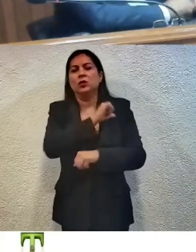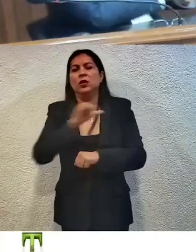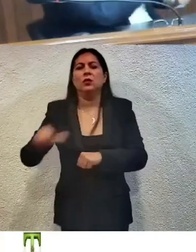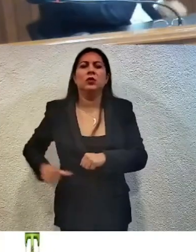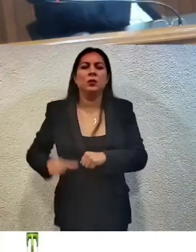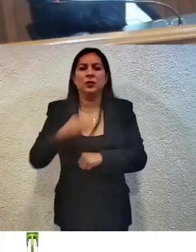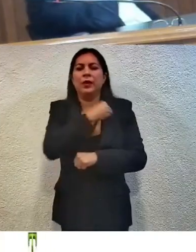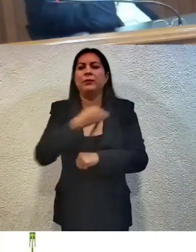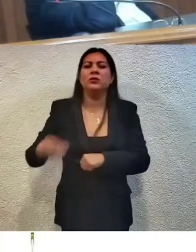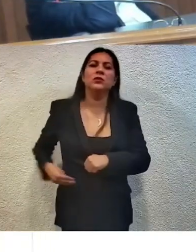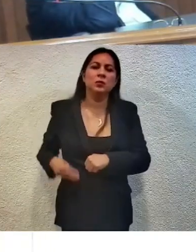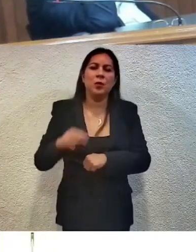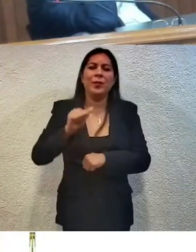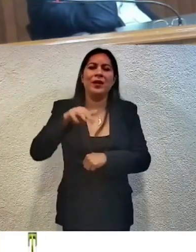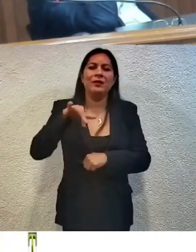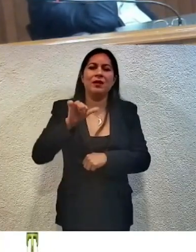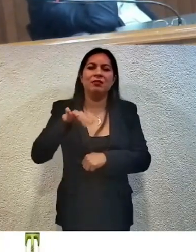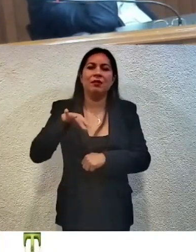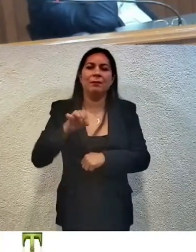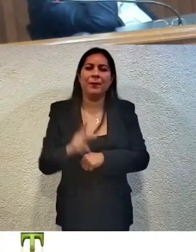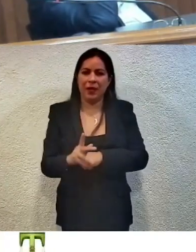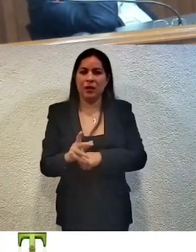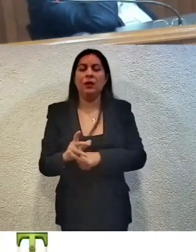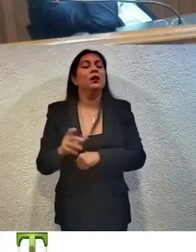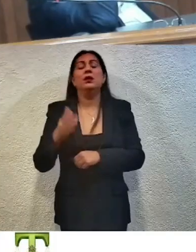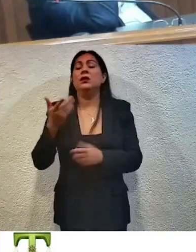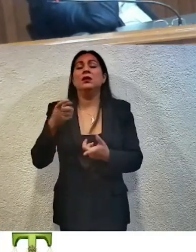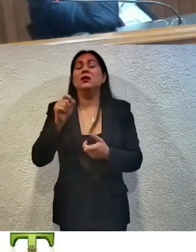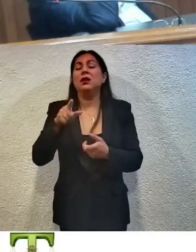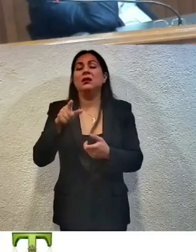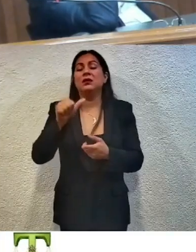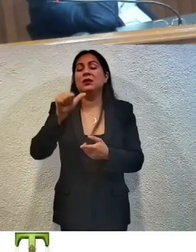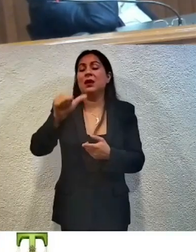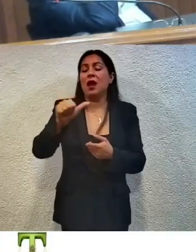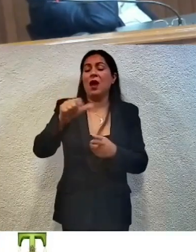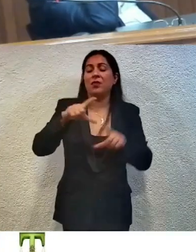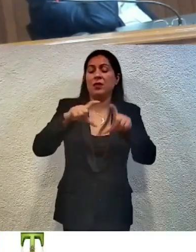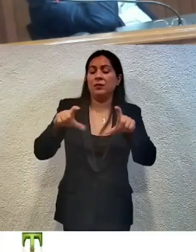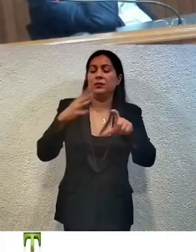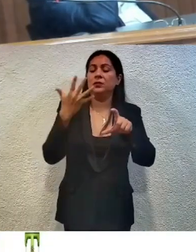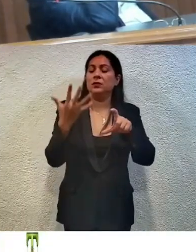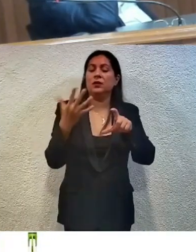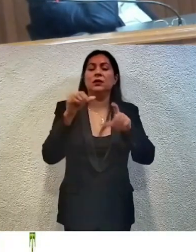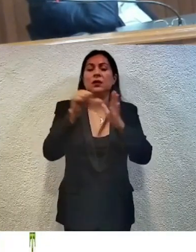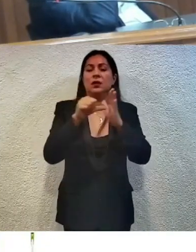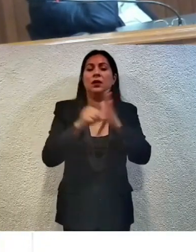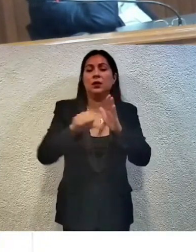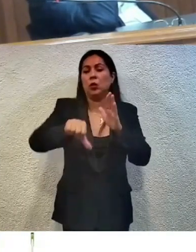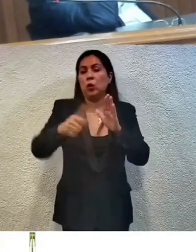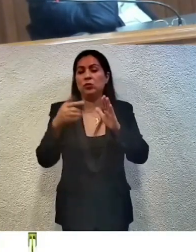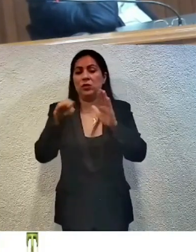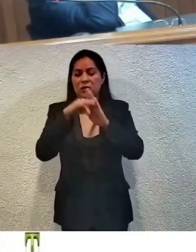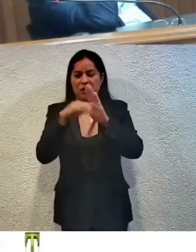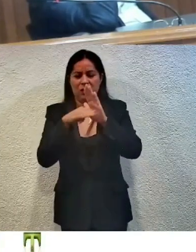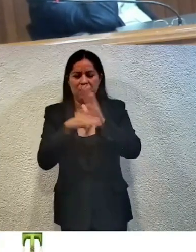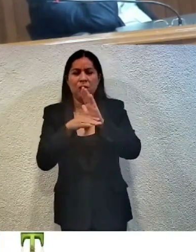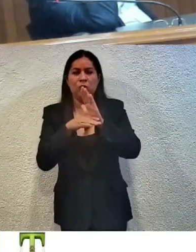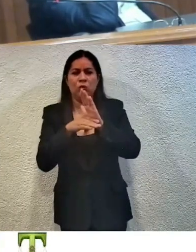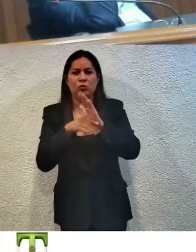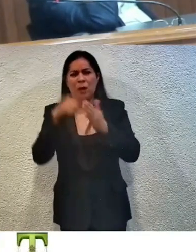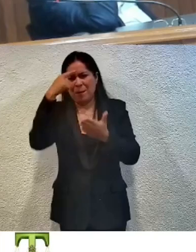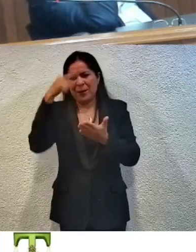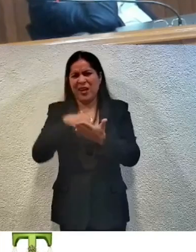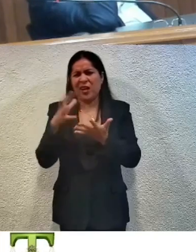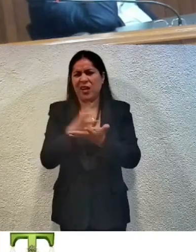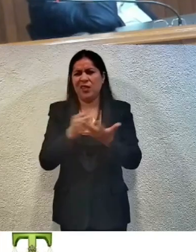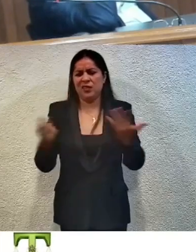municipio de Malinaltepec, Guerrero, e inaplicar el inciso A de la fracción quinta del artículo 11 de los lineamientos para